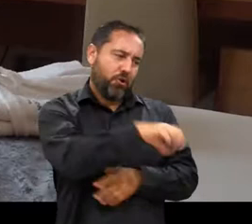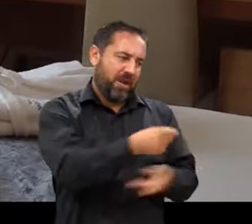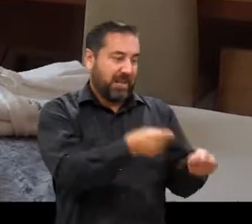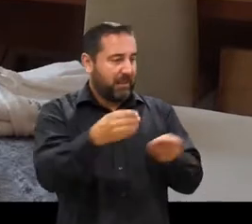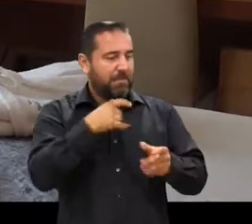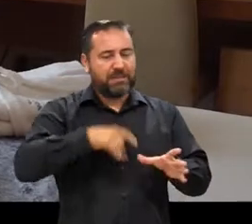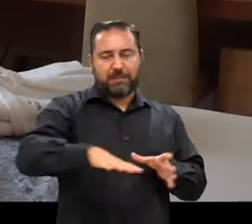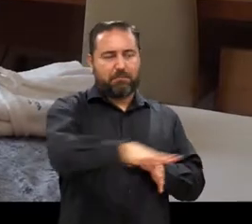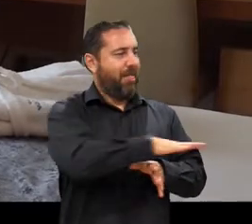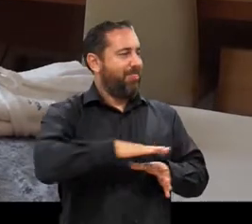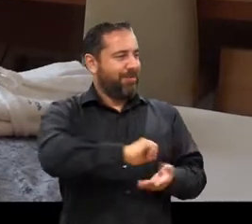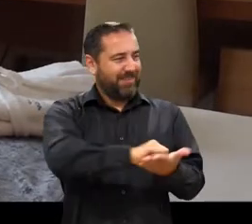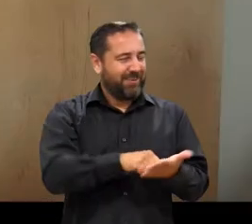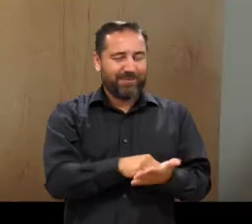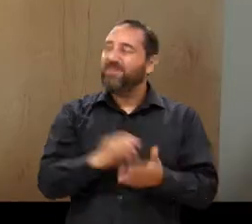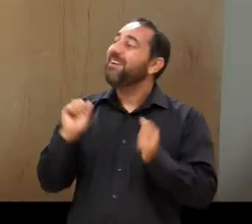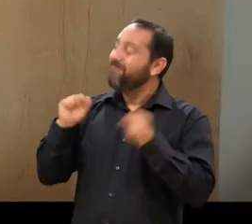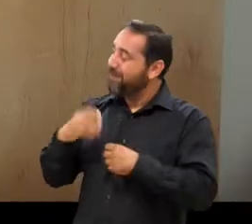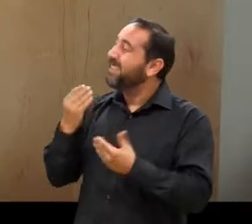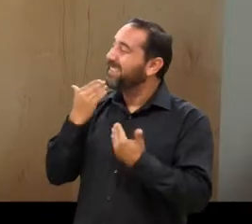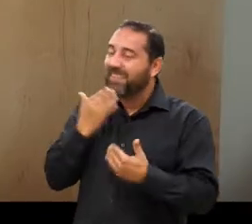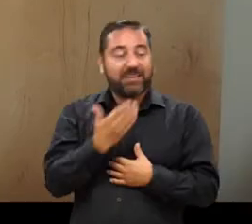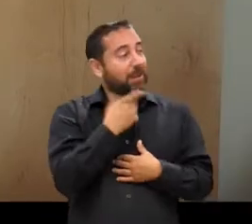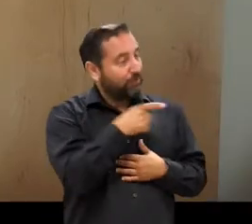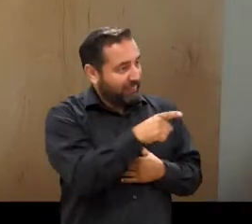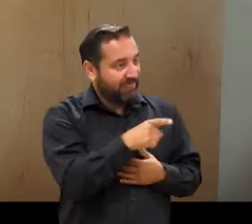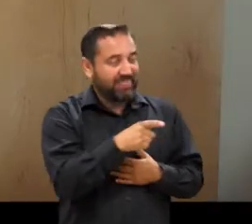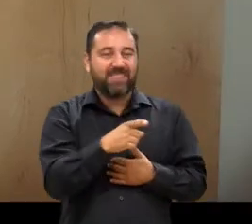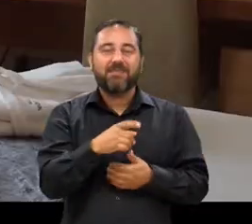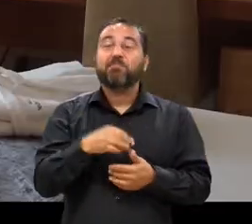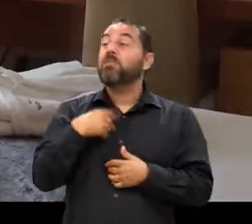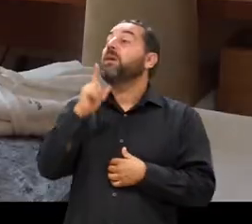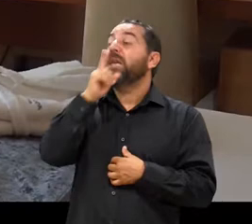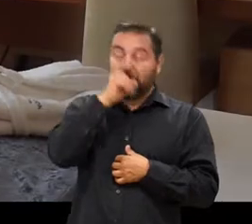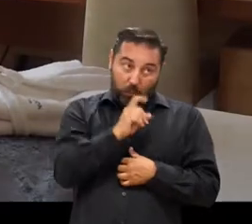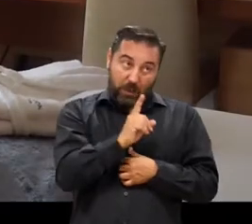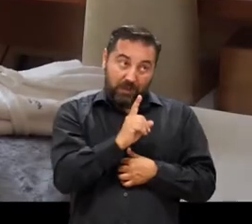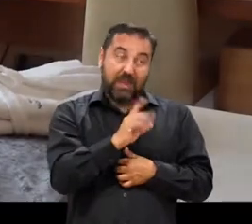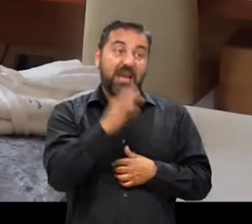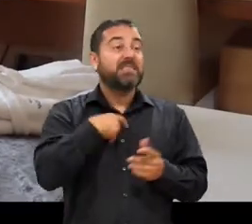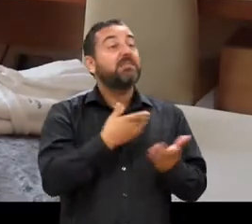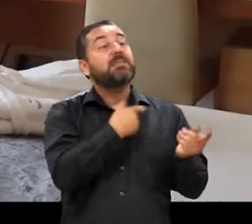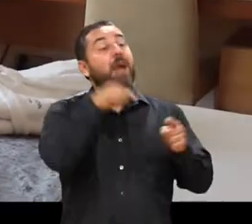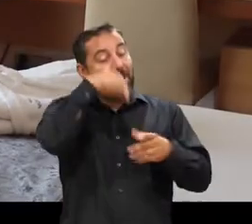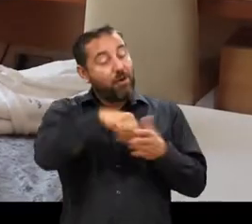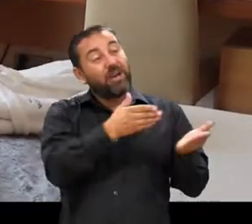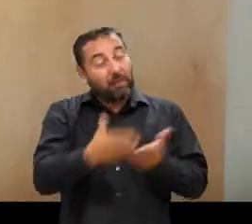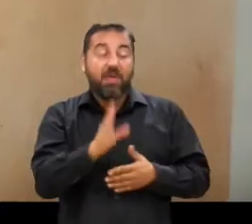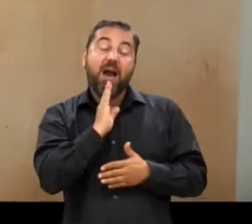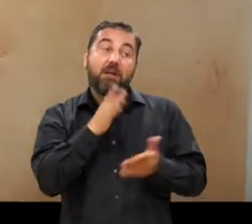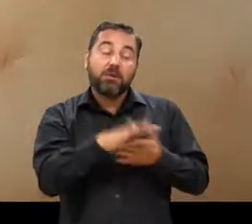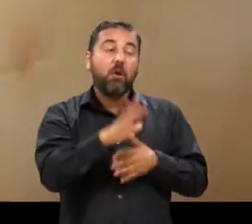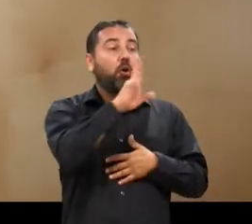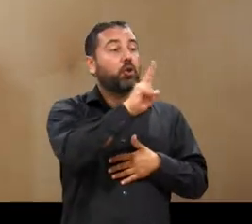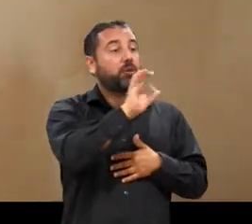mi compañera y se lo retira y así le quedará más espacio. Vale, ¿vale? Muchas gracias. Muchas gracias a usted. Pues recuerde, para recepción,